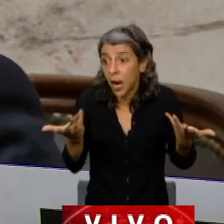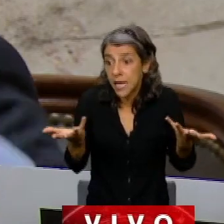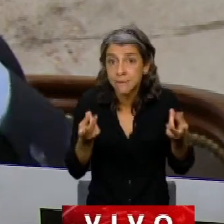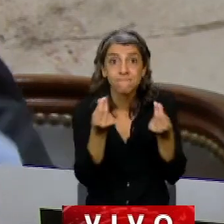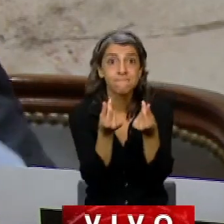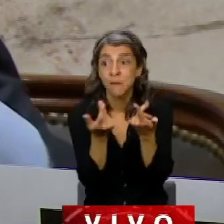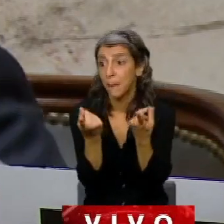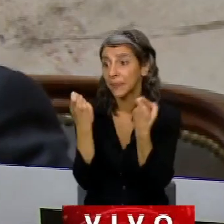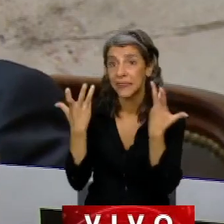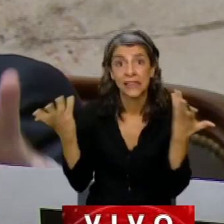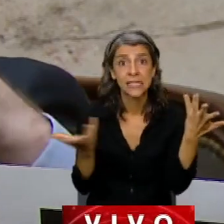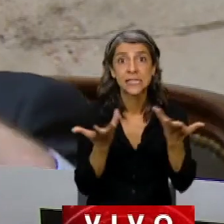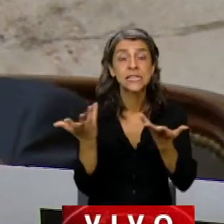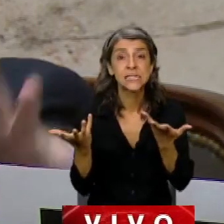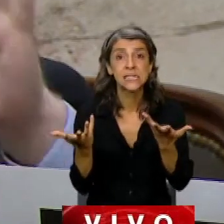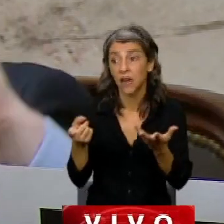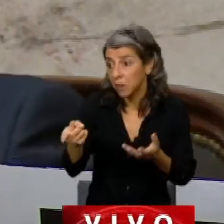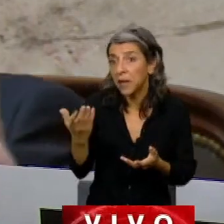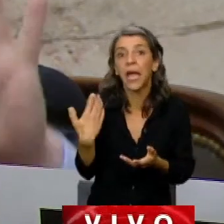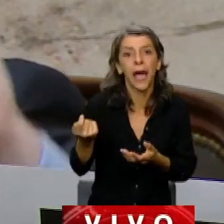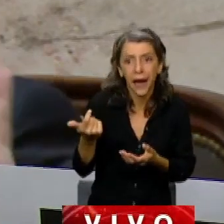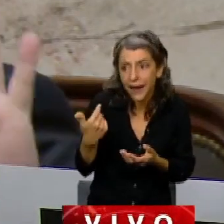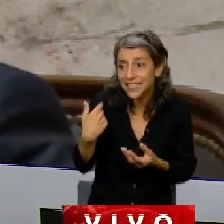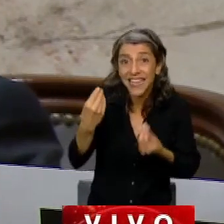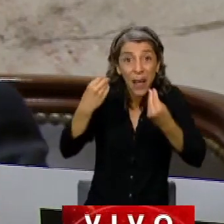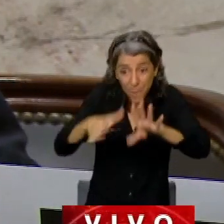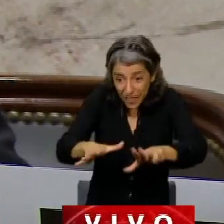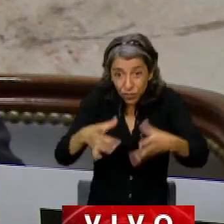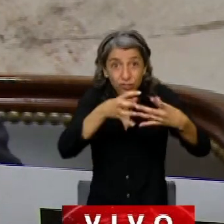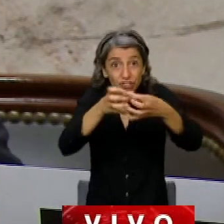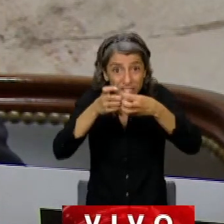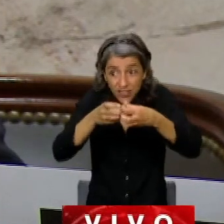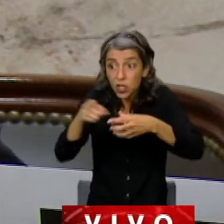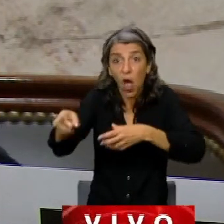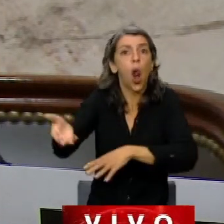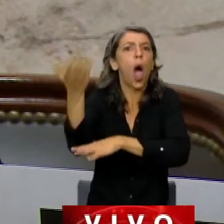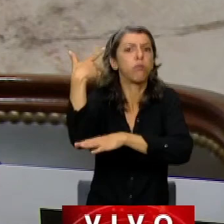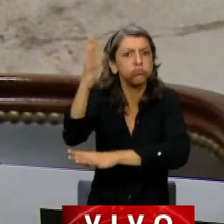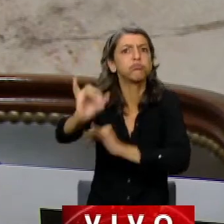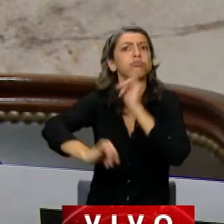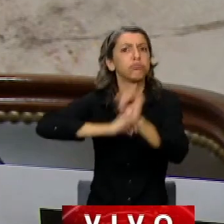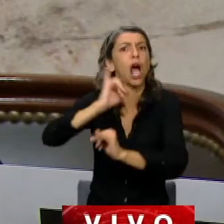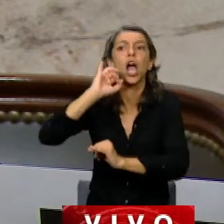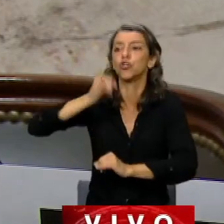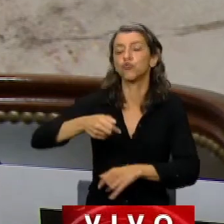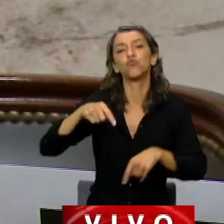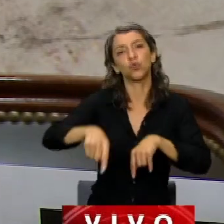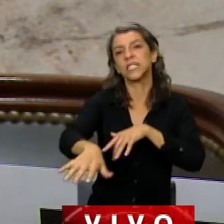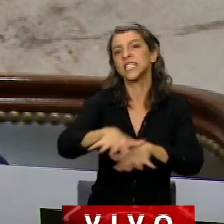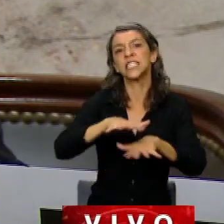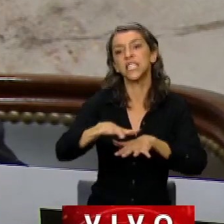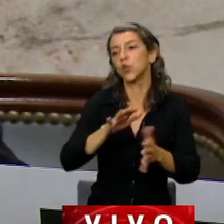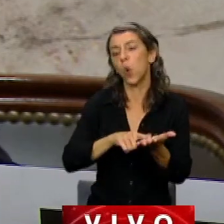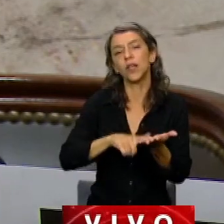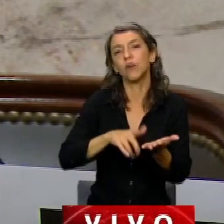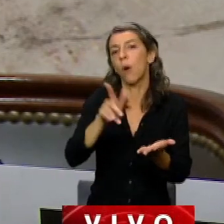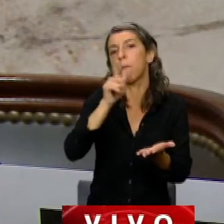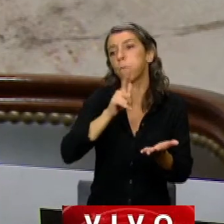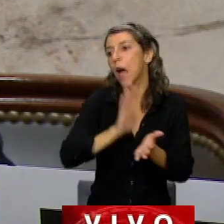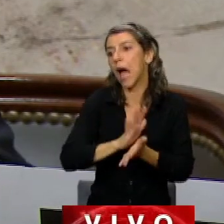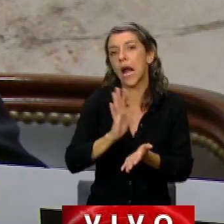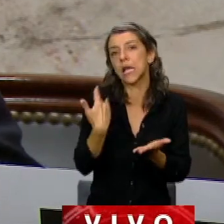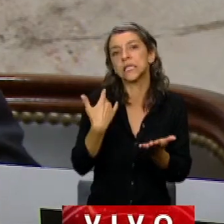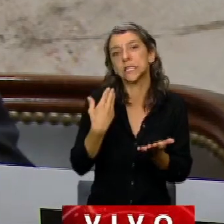Con lo cual, acaban de confesar cuando iniciaron esta sesión que estábamos frente a un dibujo, frente a